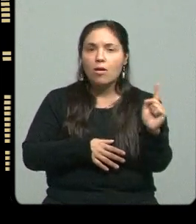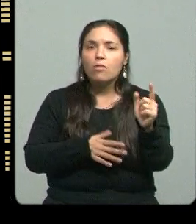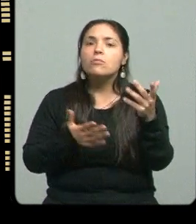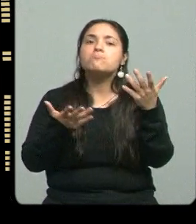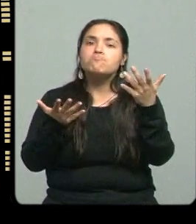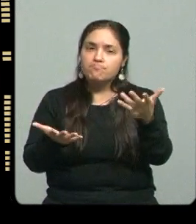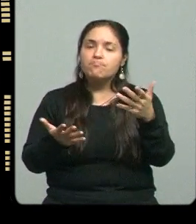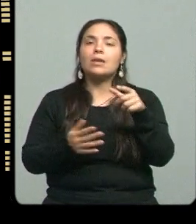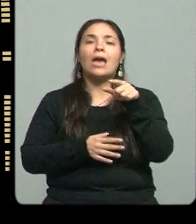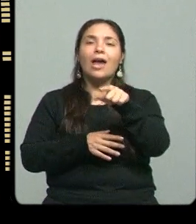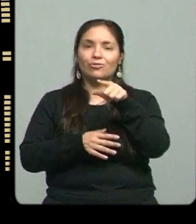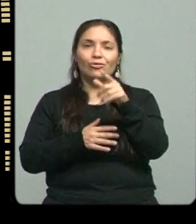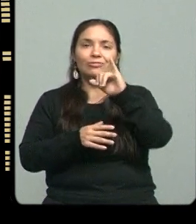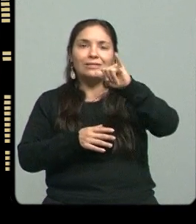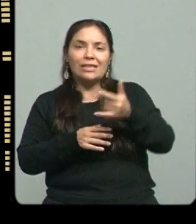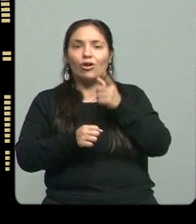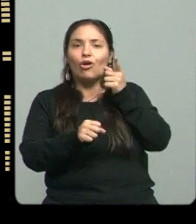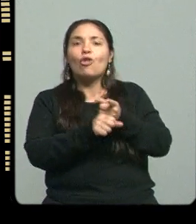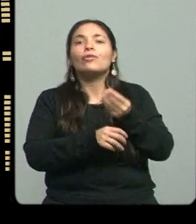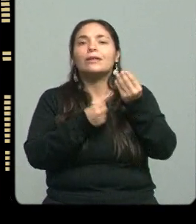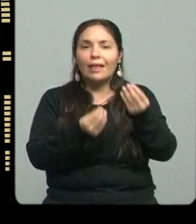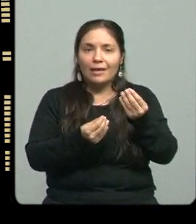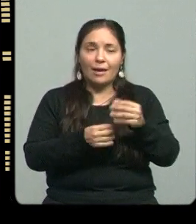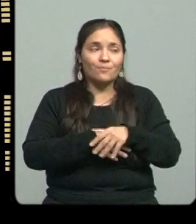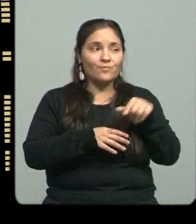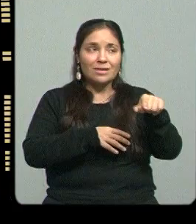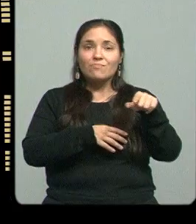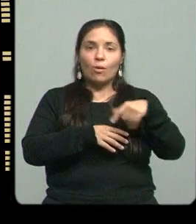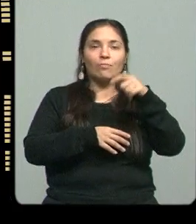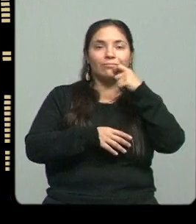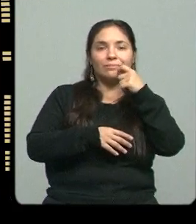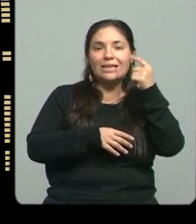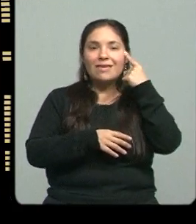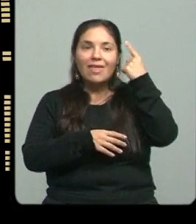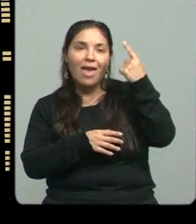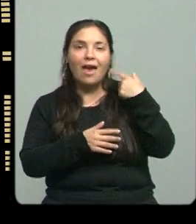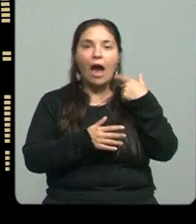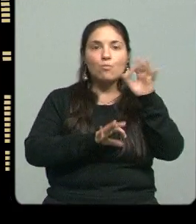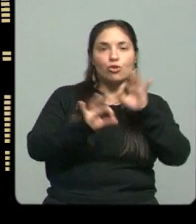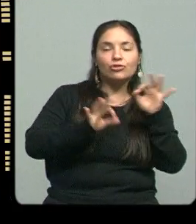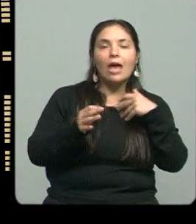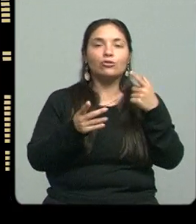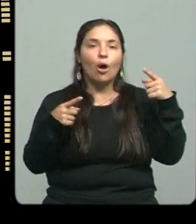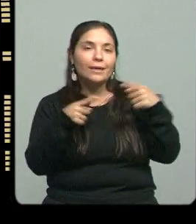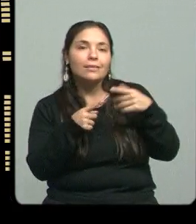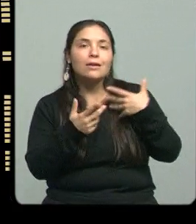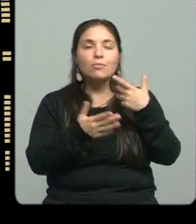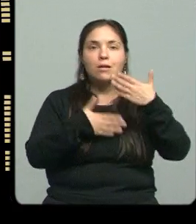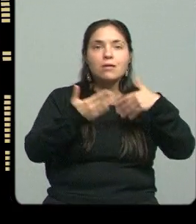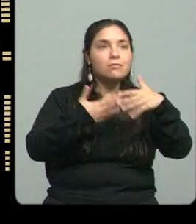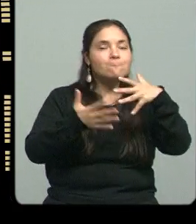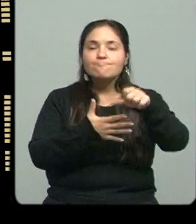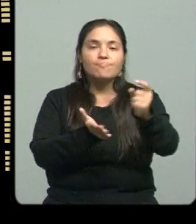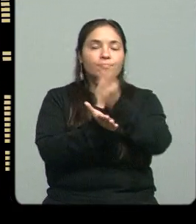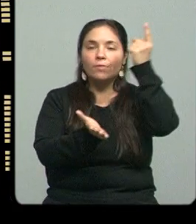esto atenta claramente contra la concreción de su proyecto de vida. Claro. Entonces, a partir de esto es